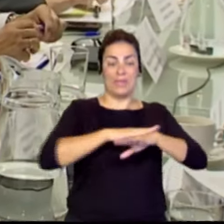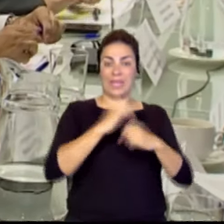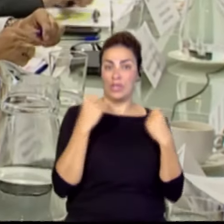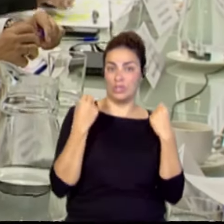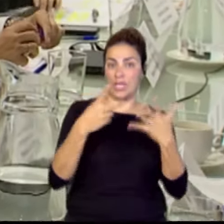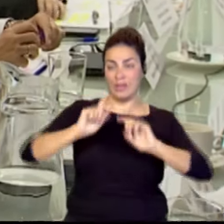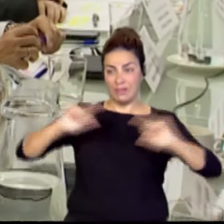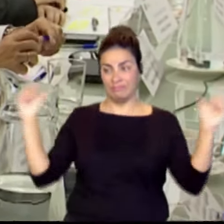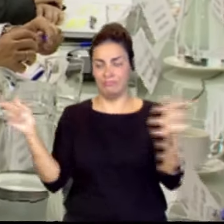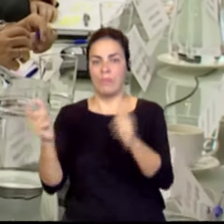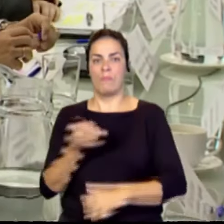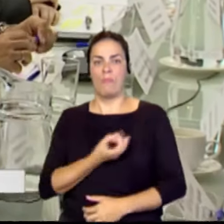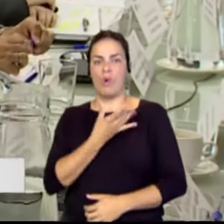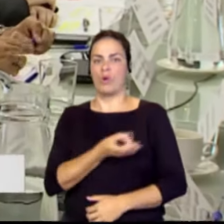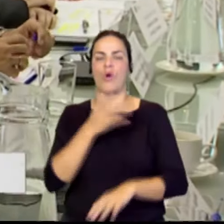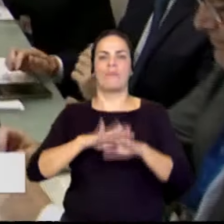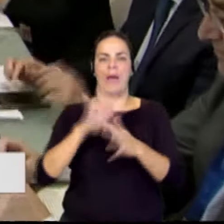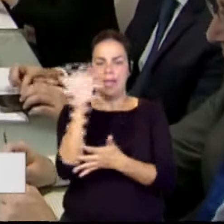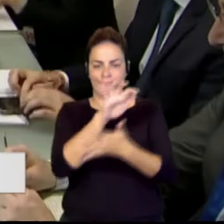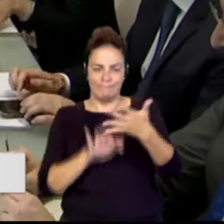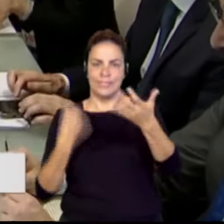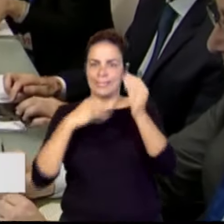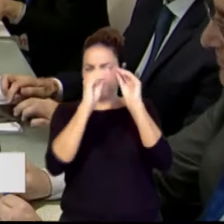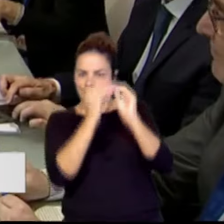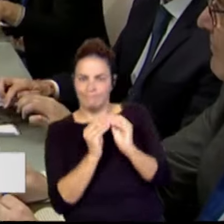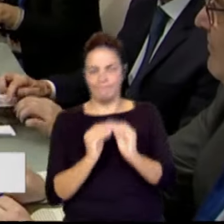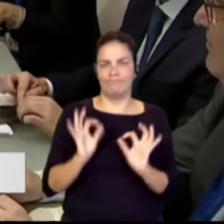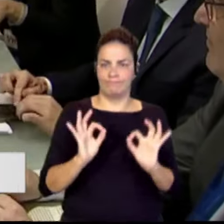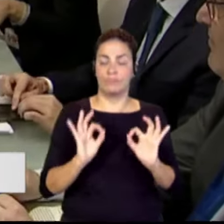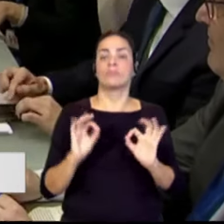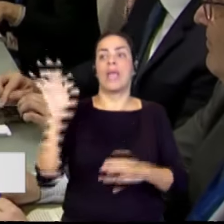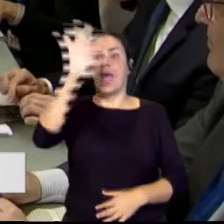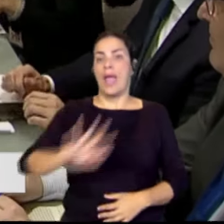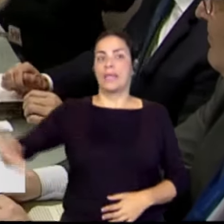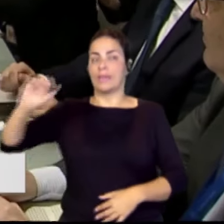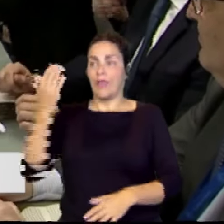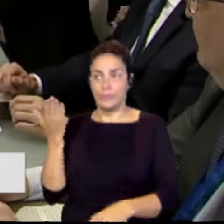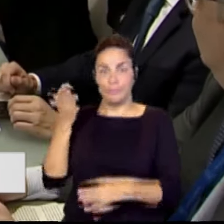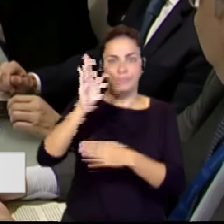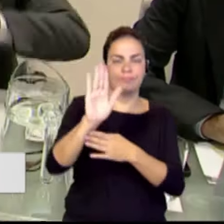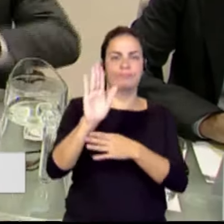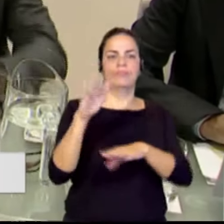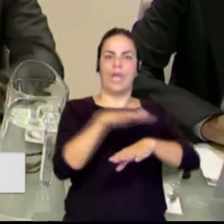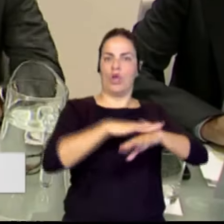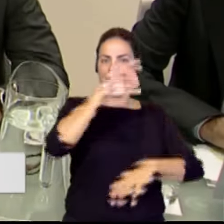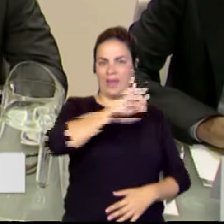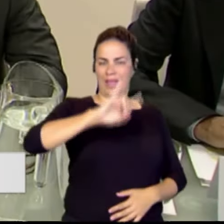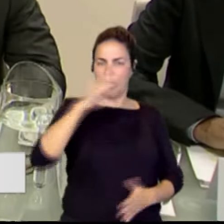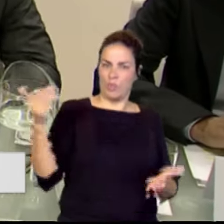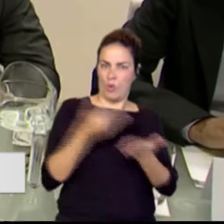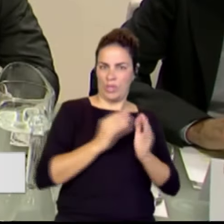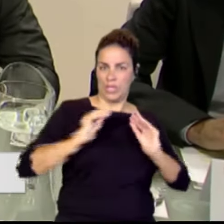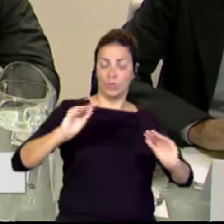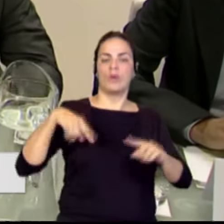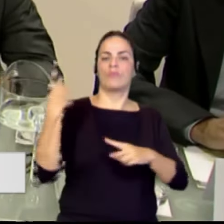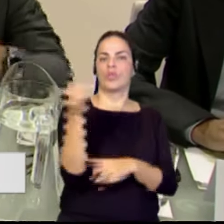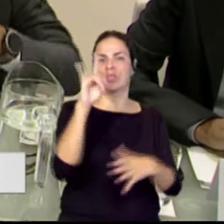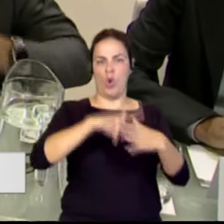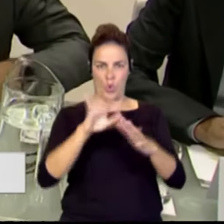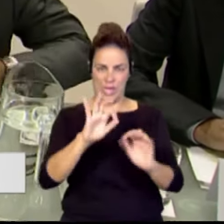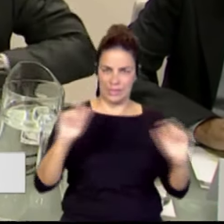reunieron en la moncloa para cerrar ese texto el estado trasladará esa propuesta oficialmente al gobierno de Canarias el próximo lunes en una reunión